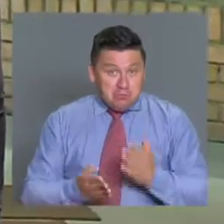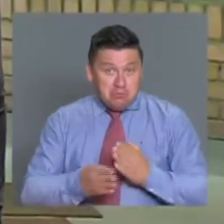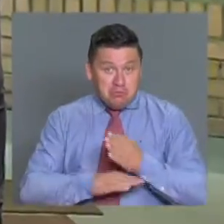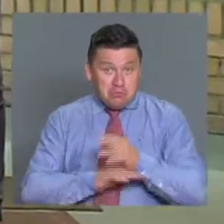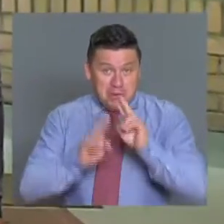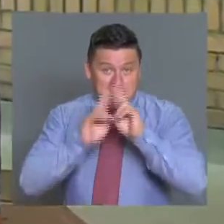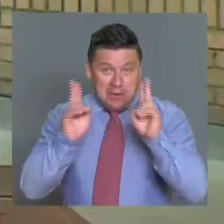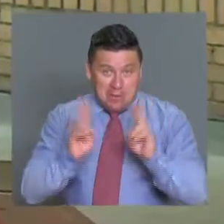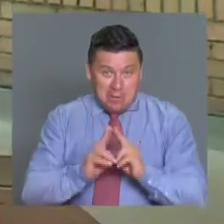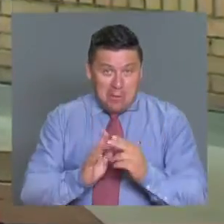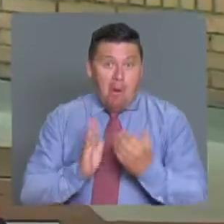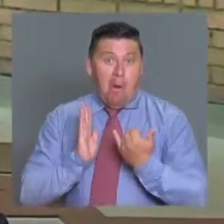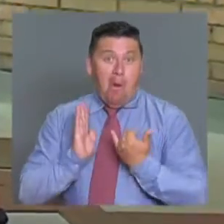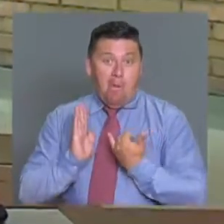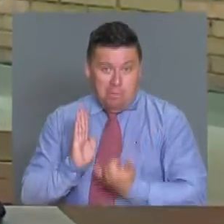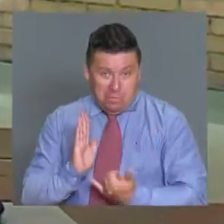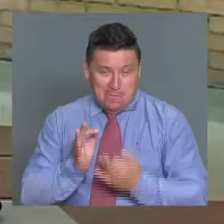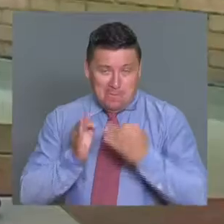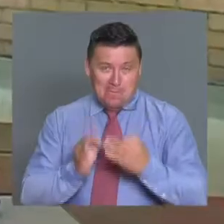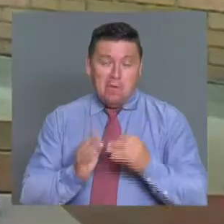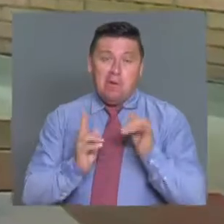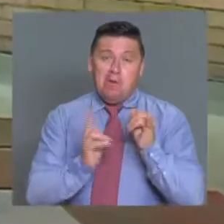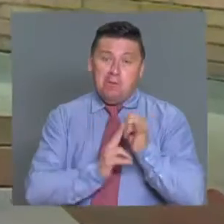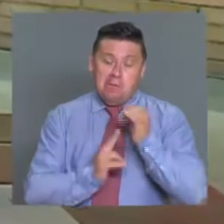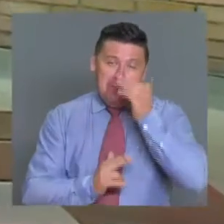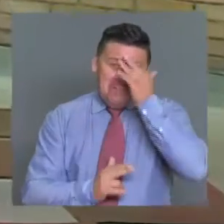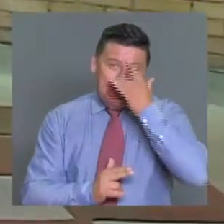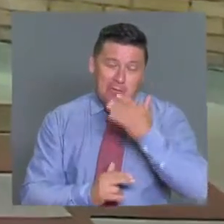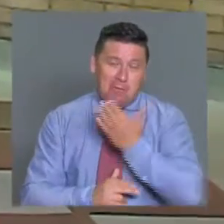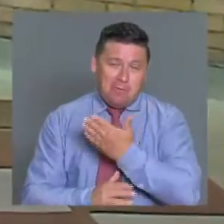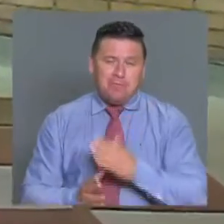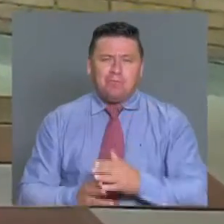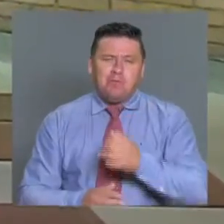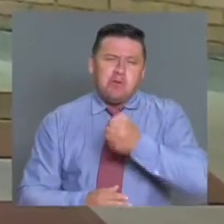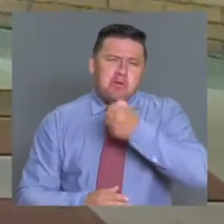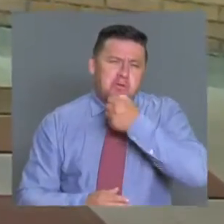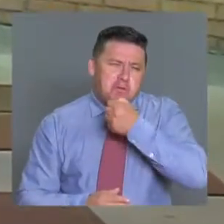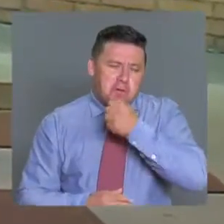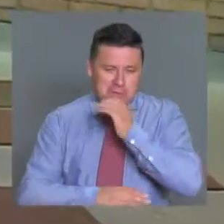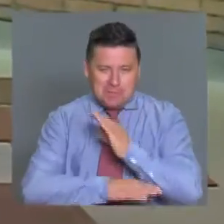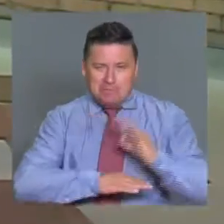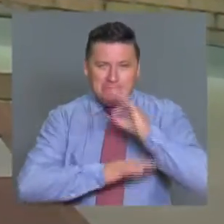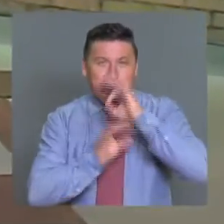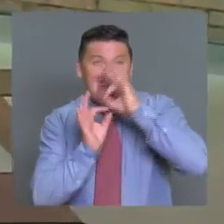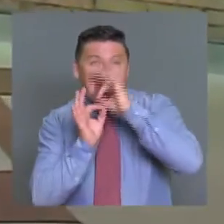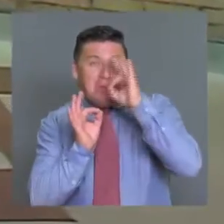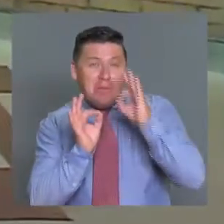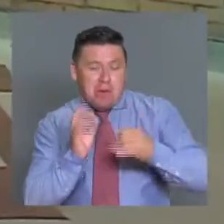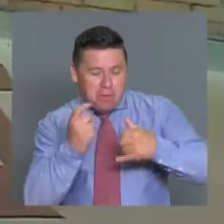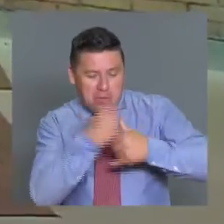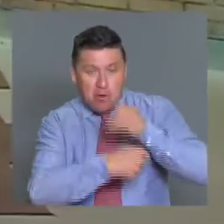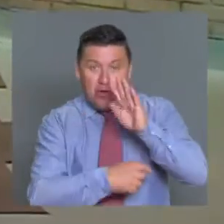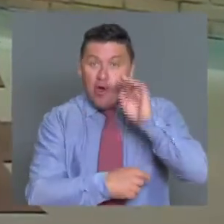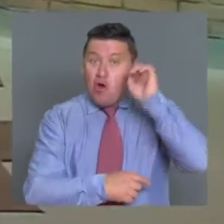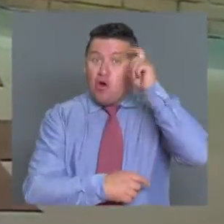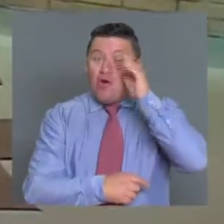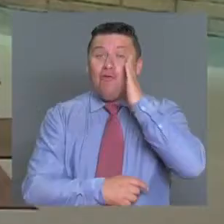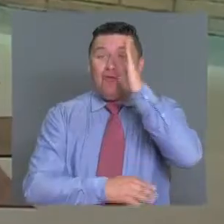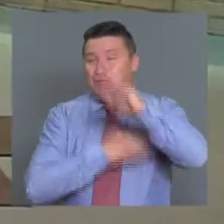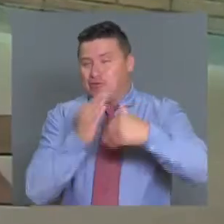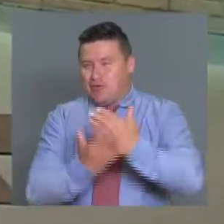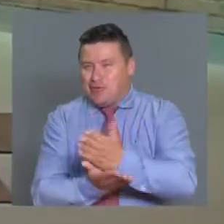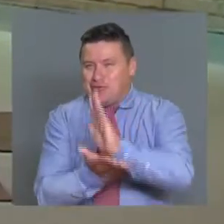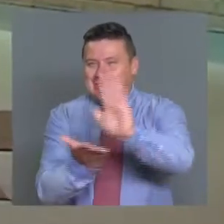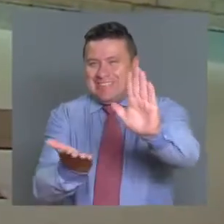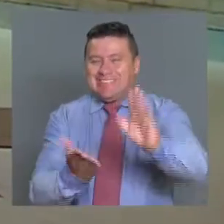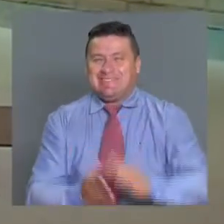de nuestras redes sociales oficiales en youtube y facebook live noticias de la essap de las regiones y del gobierno de colombia el futuro es